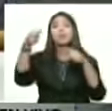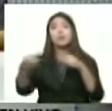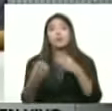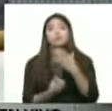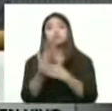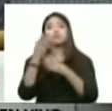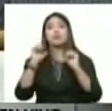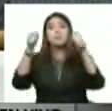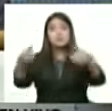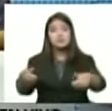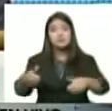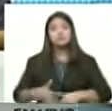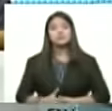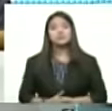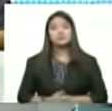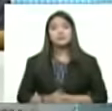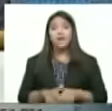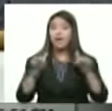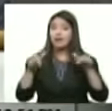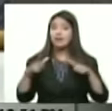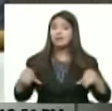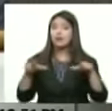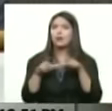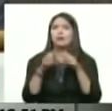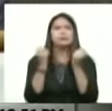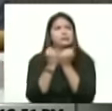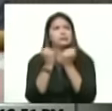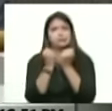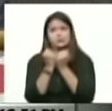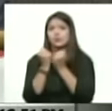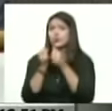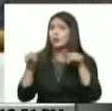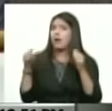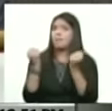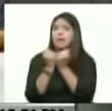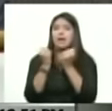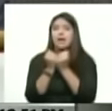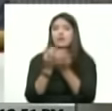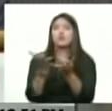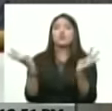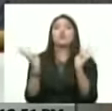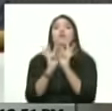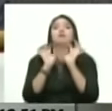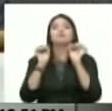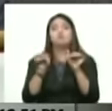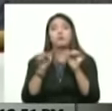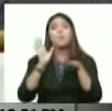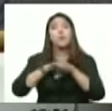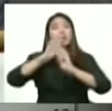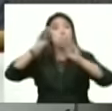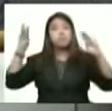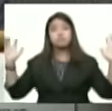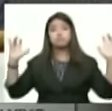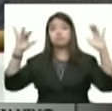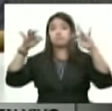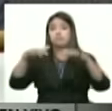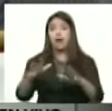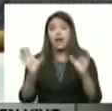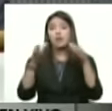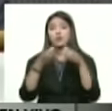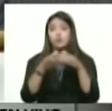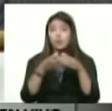instalar en este salón que ha quedado pequeño, hay que decirlo, este salón ha quedado pequeño ante la convocatoria de la mesa